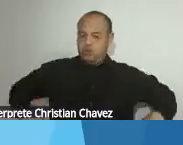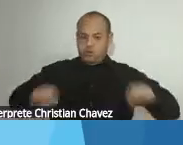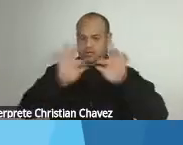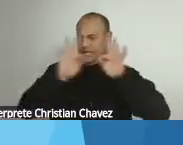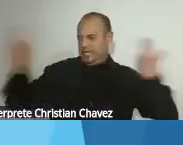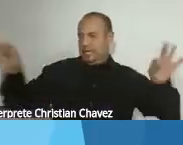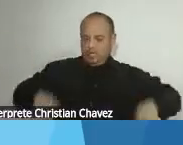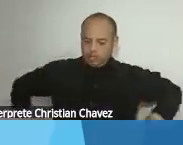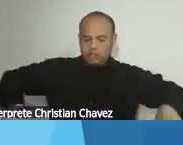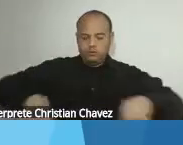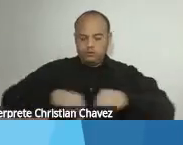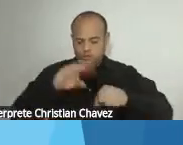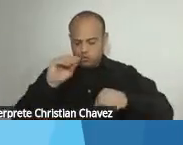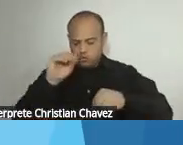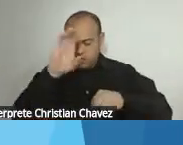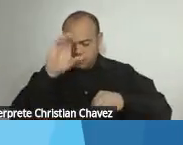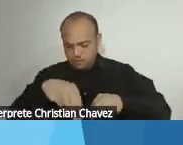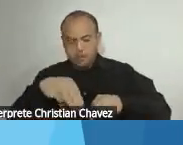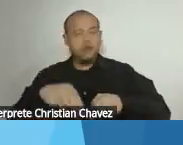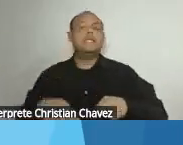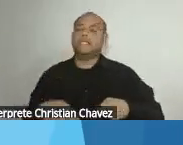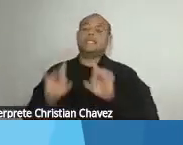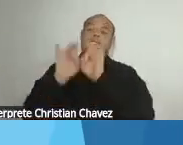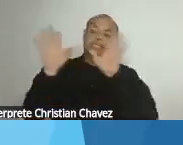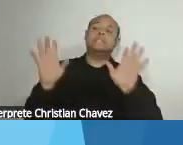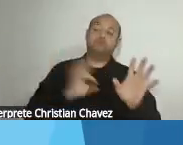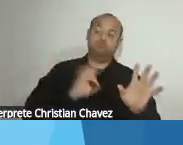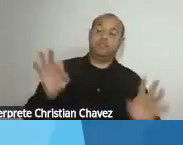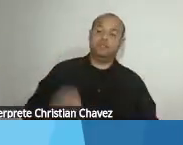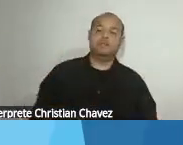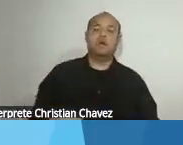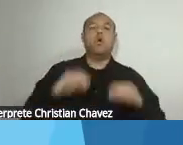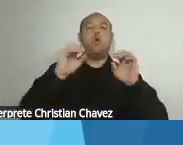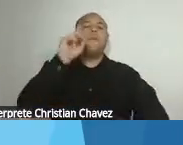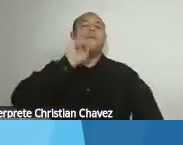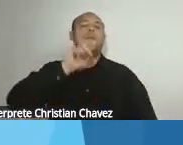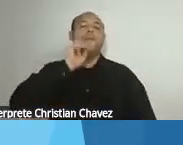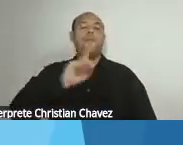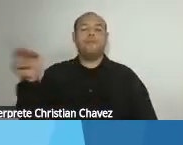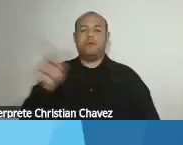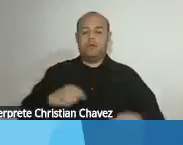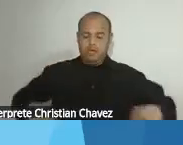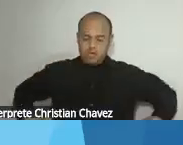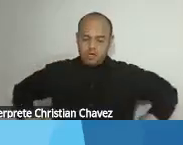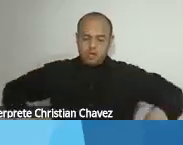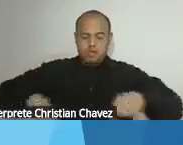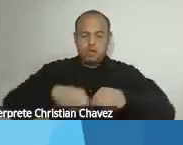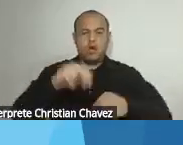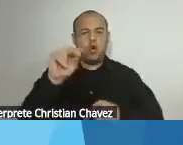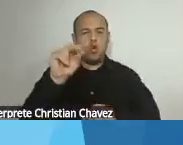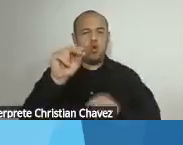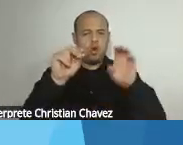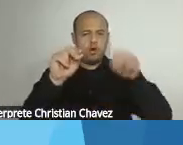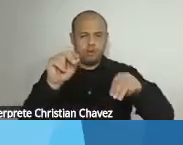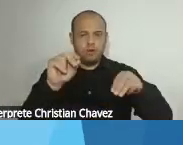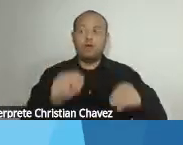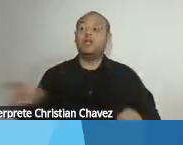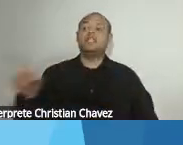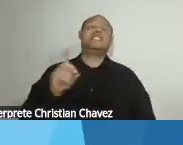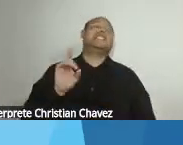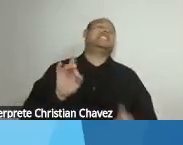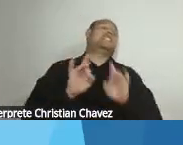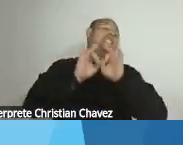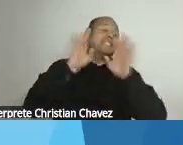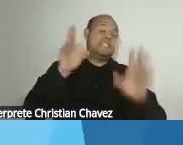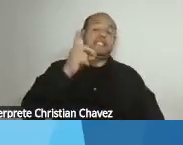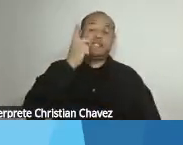en las mujeres, tener la circunferencia de cintura arriba de 80 centímetros, pues ya se considera también un factor de riesgo